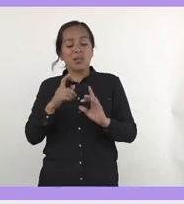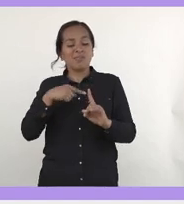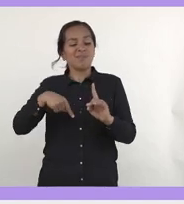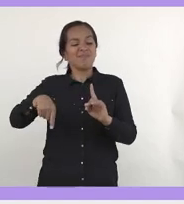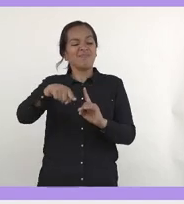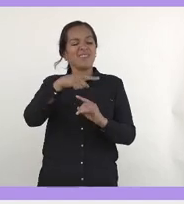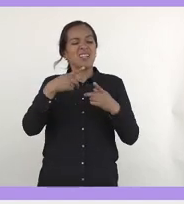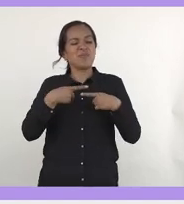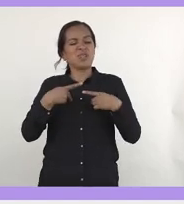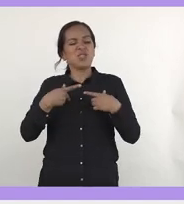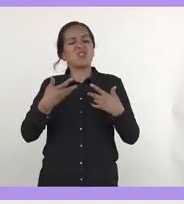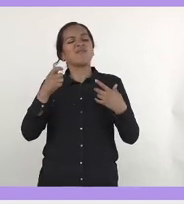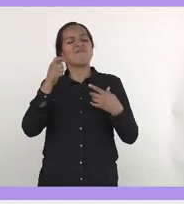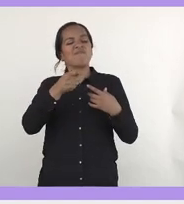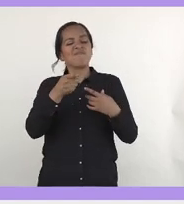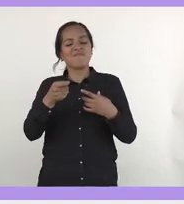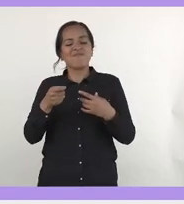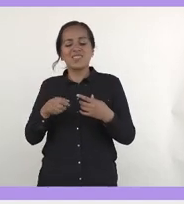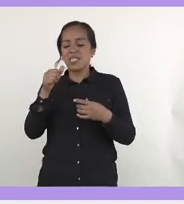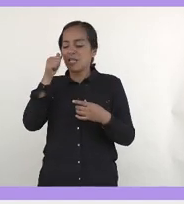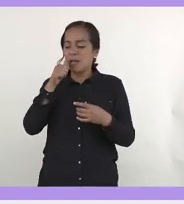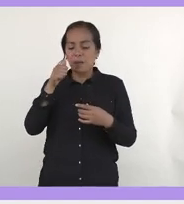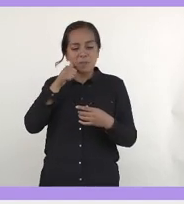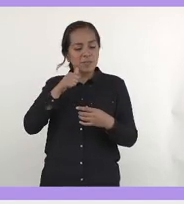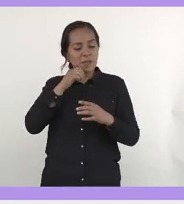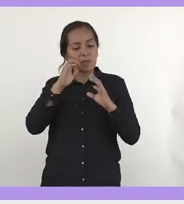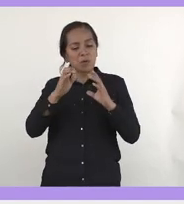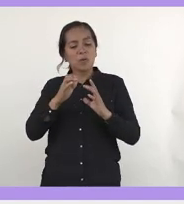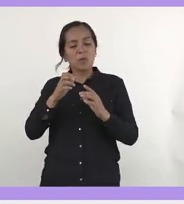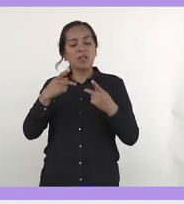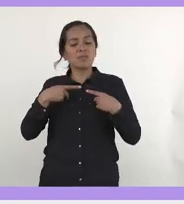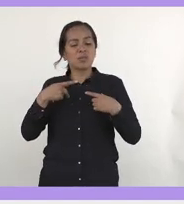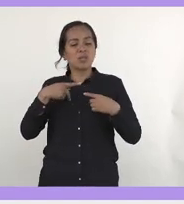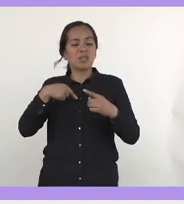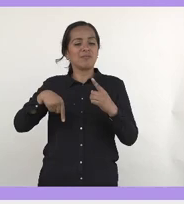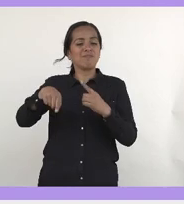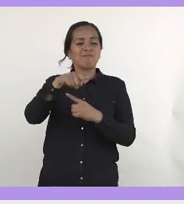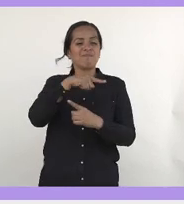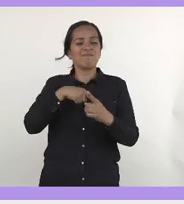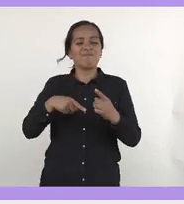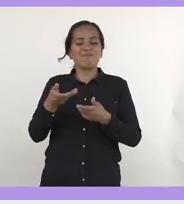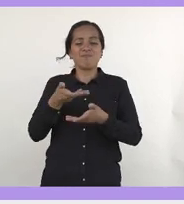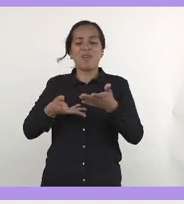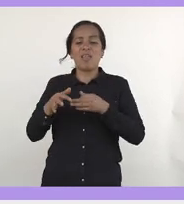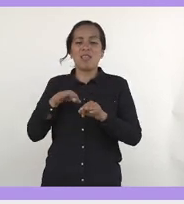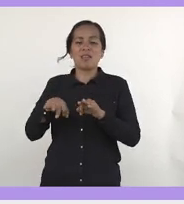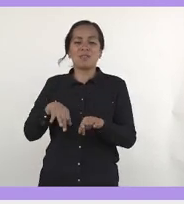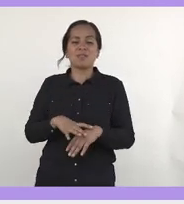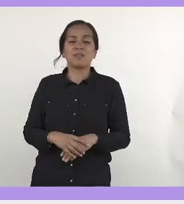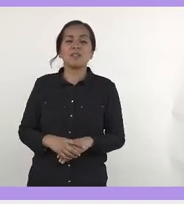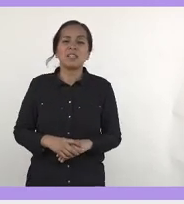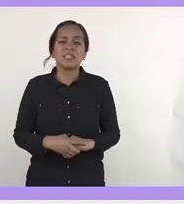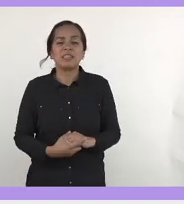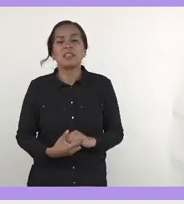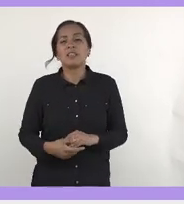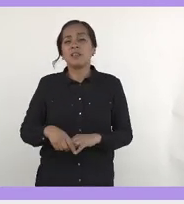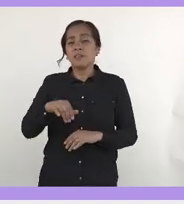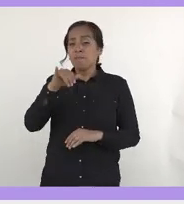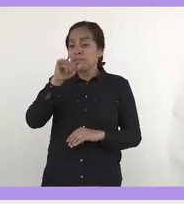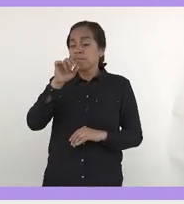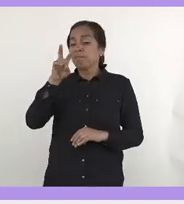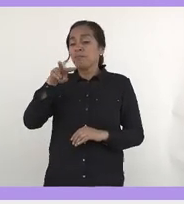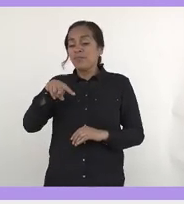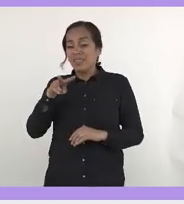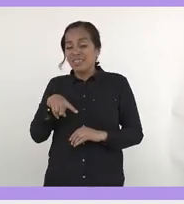rodeen siempre siempre sí claro la verdad creo que sí son retos que a lo largo de